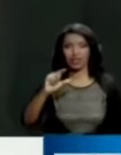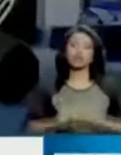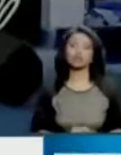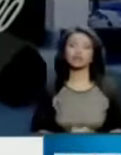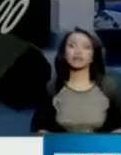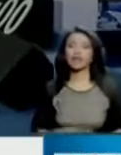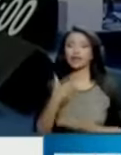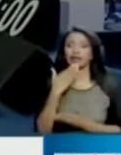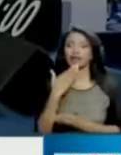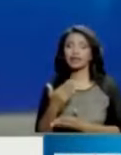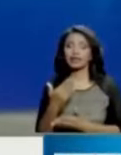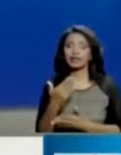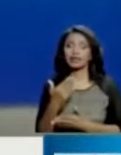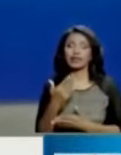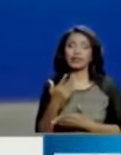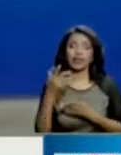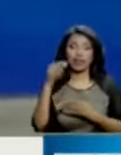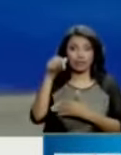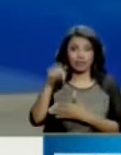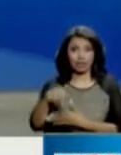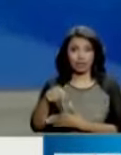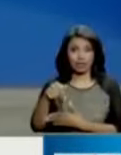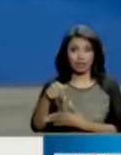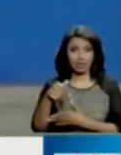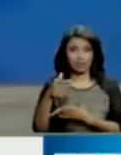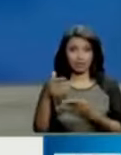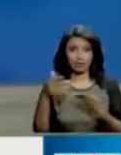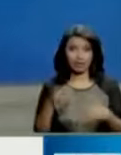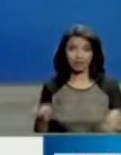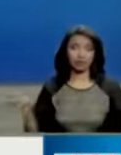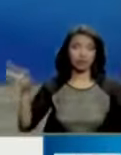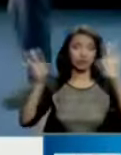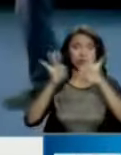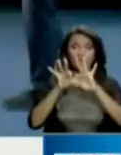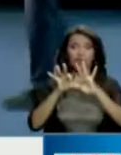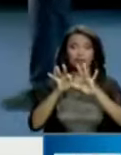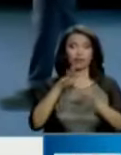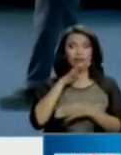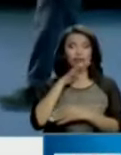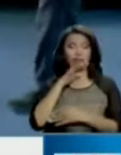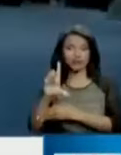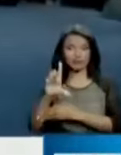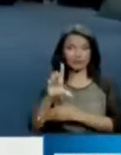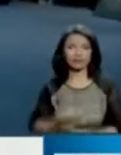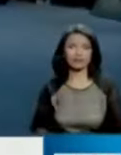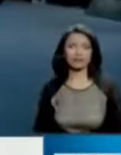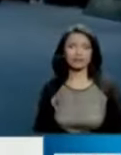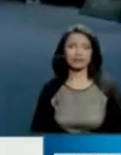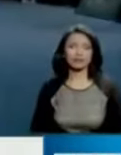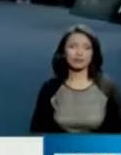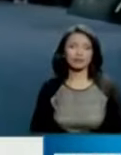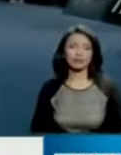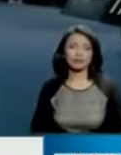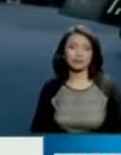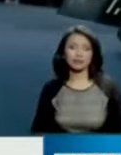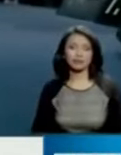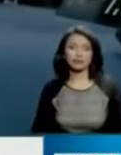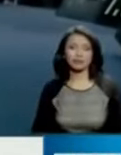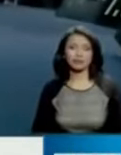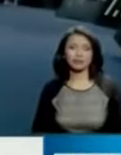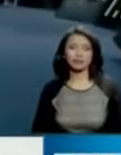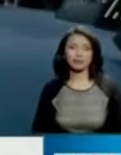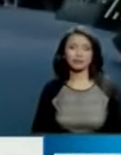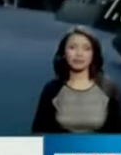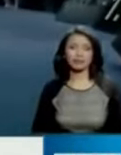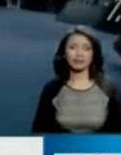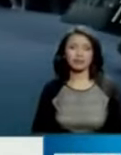no ser candidato Mulino. Entonces, Martinelli sí, sí está haciendo campaña libremente y yo diría que incluso con